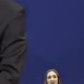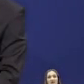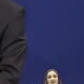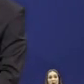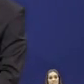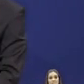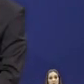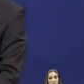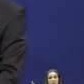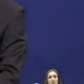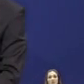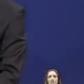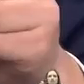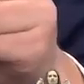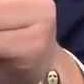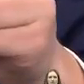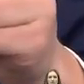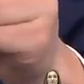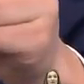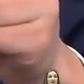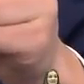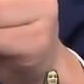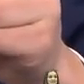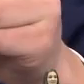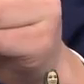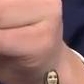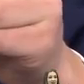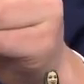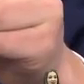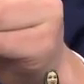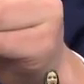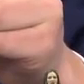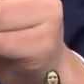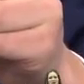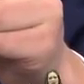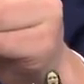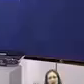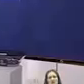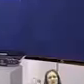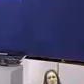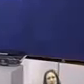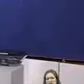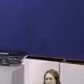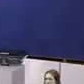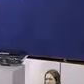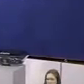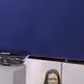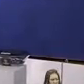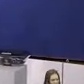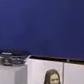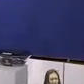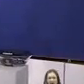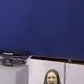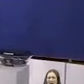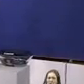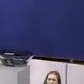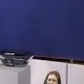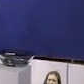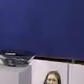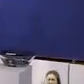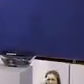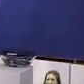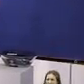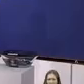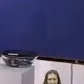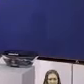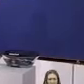momento cuando se estaba definiendo el rival de Villarreal y salió la balota de Manchester United. Ahí se dieron cuenta que habían cometido un error, pues esos dos equipos no